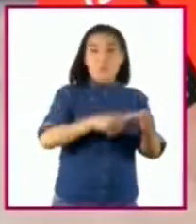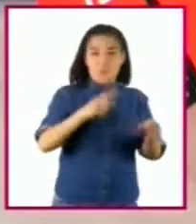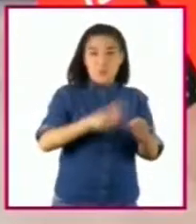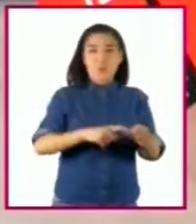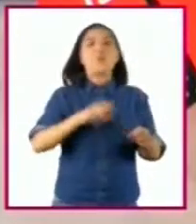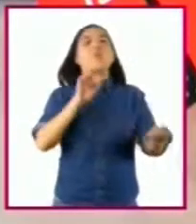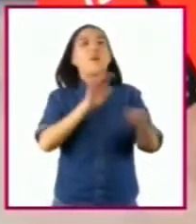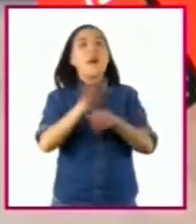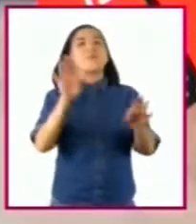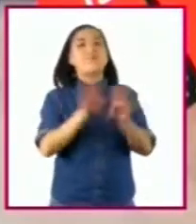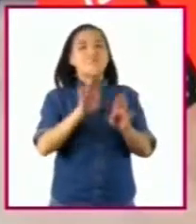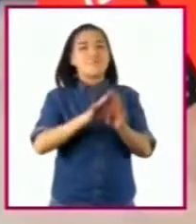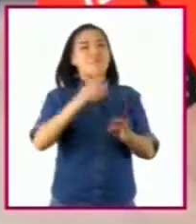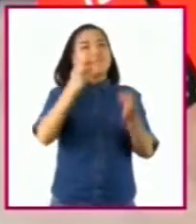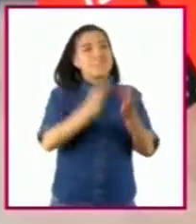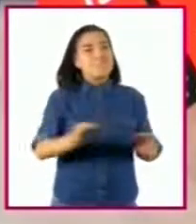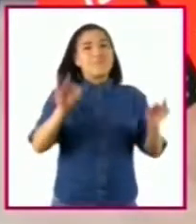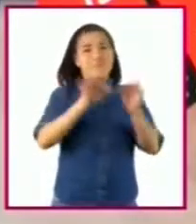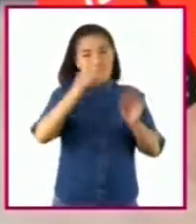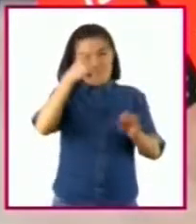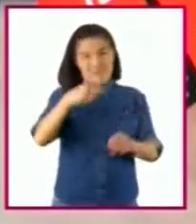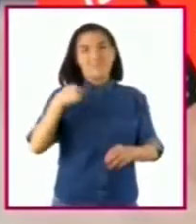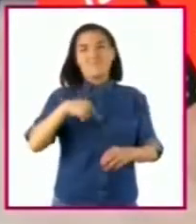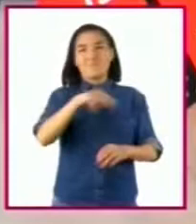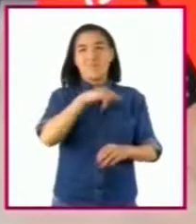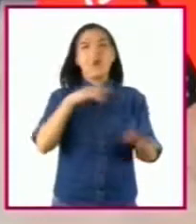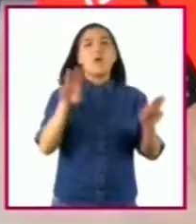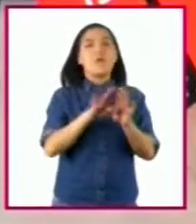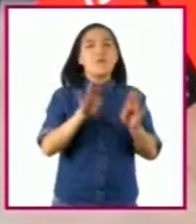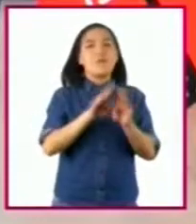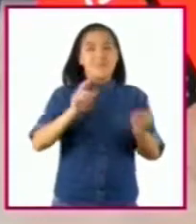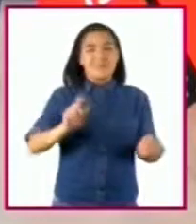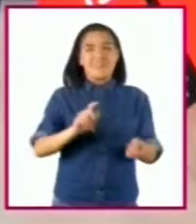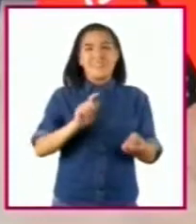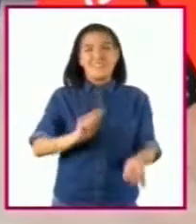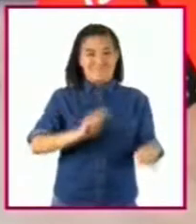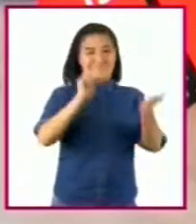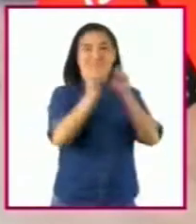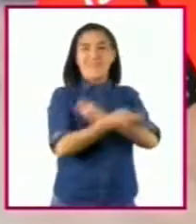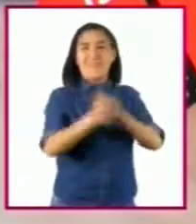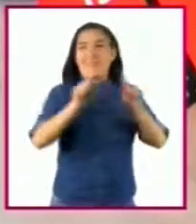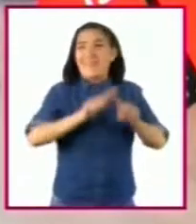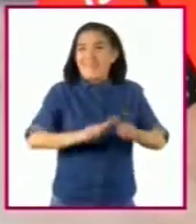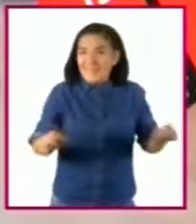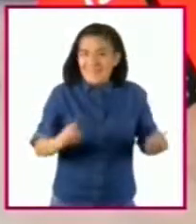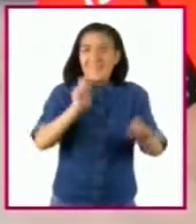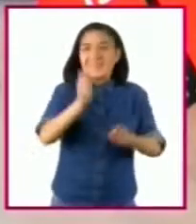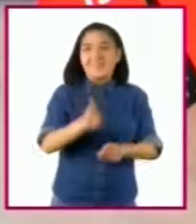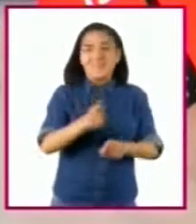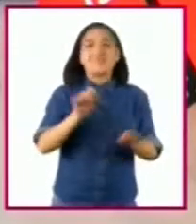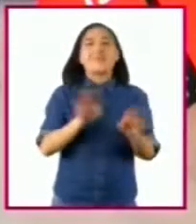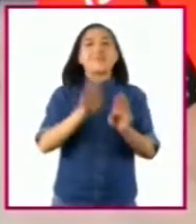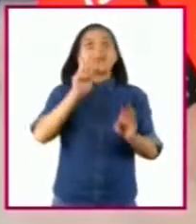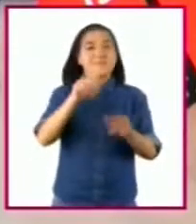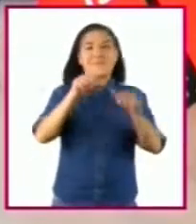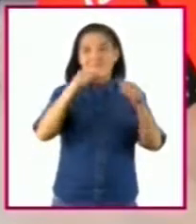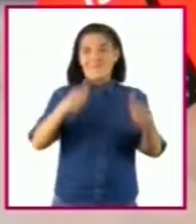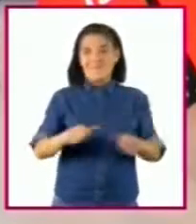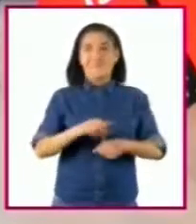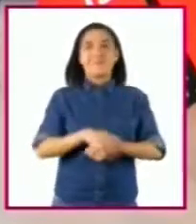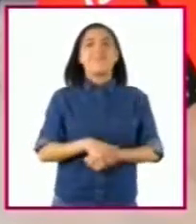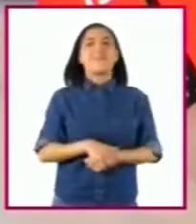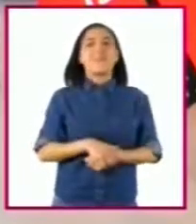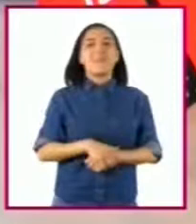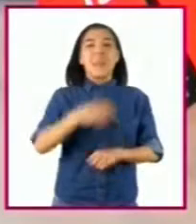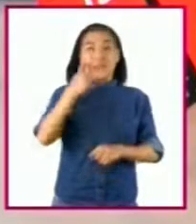también juegan un papel importante para nosotros. Le damos otro significado a nuestra instalación artística. Claro, y recuerden que